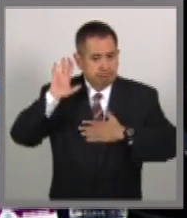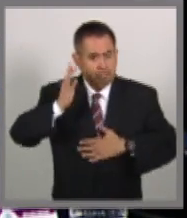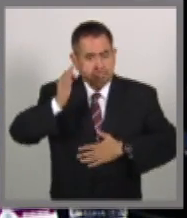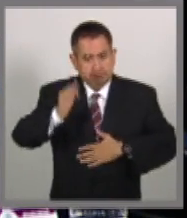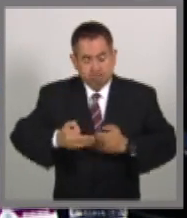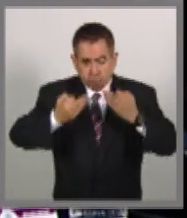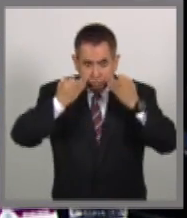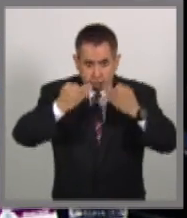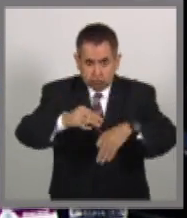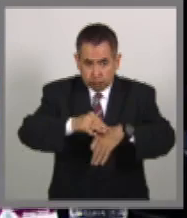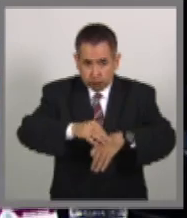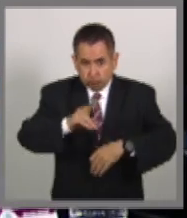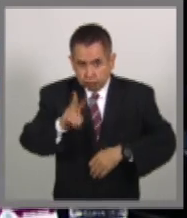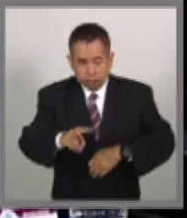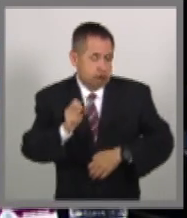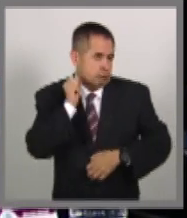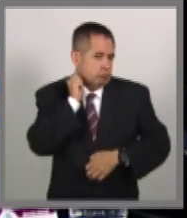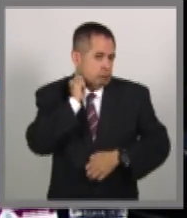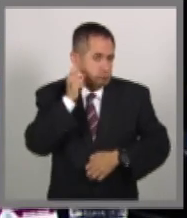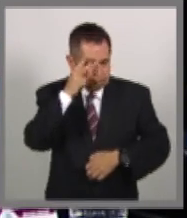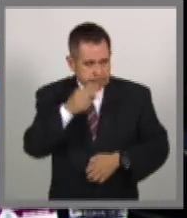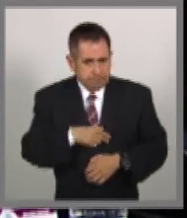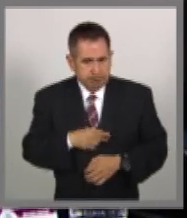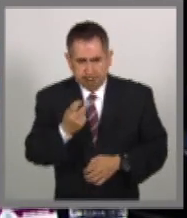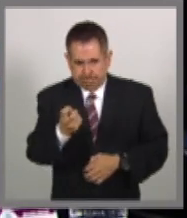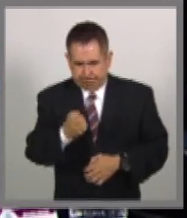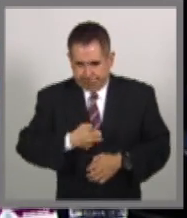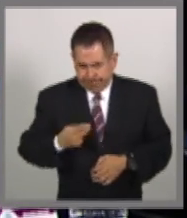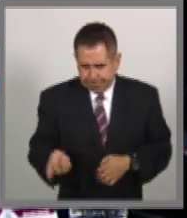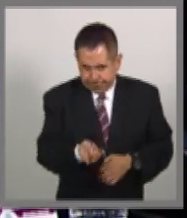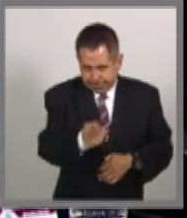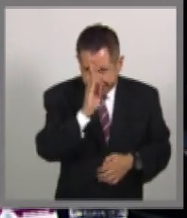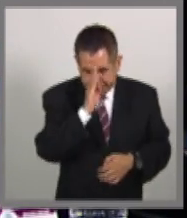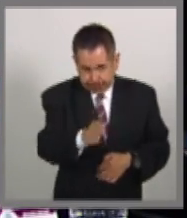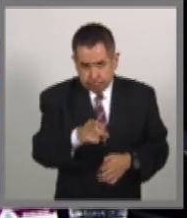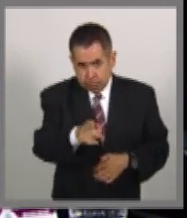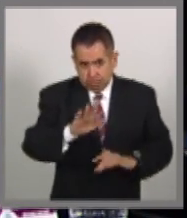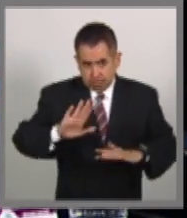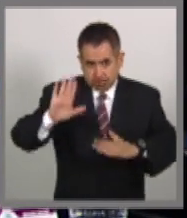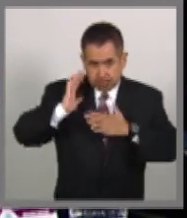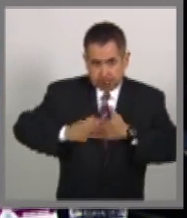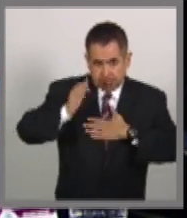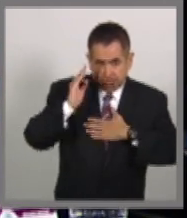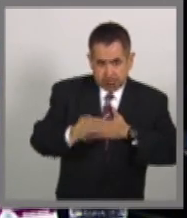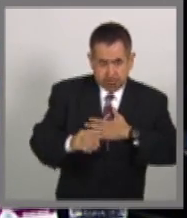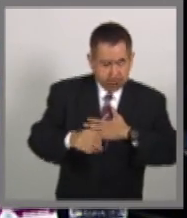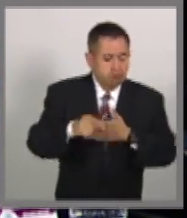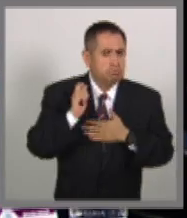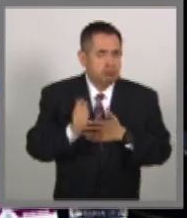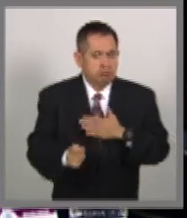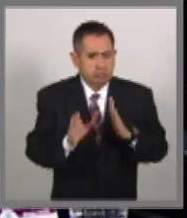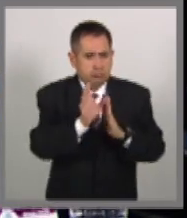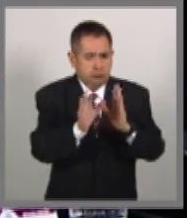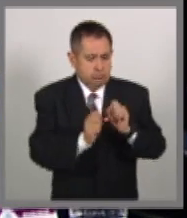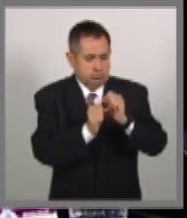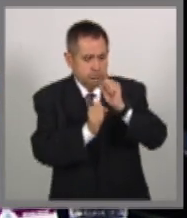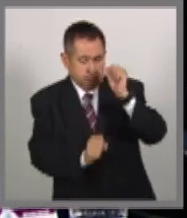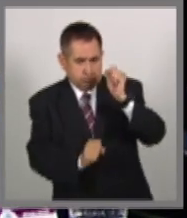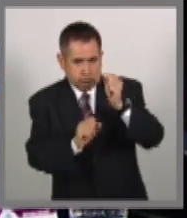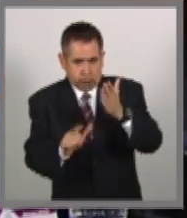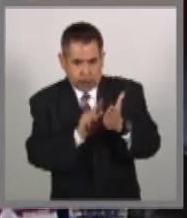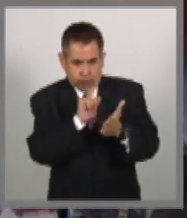la República. En consecuencia, le pregunto, ¿protesta guardar y hacer guardar la